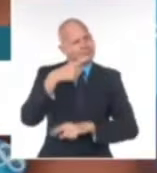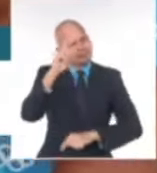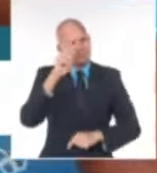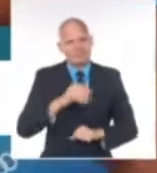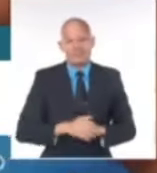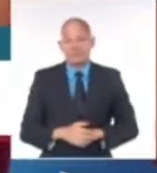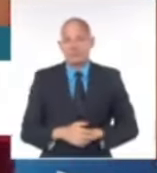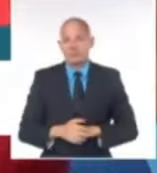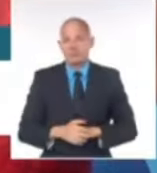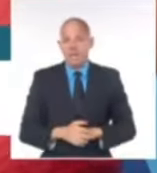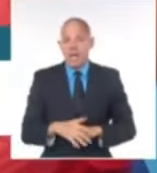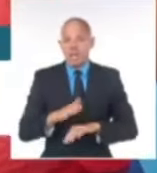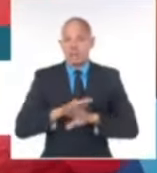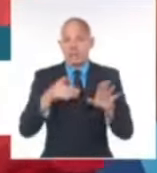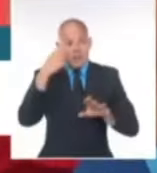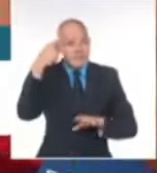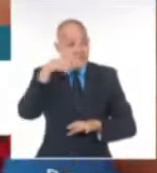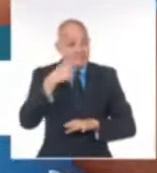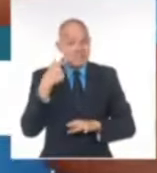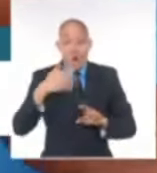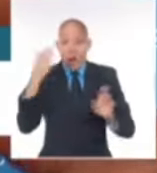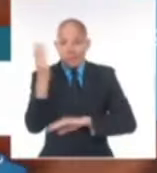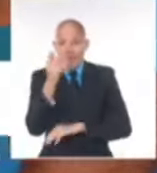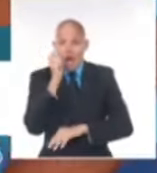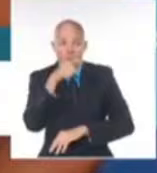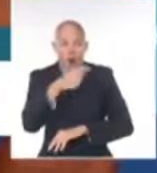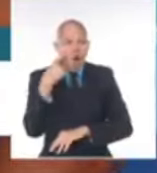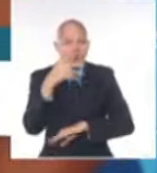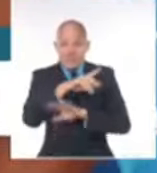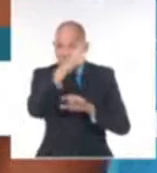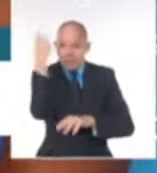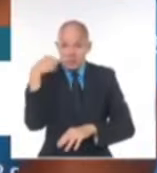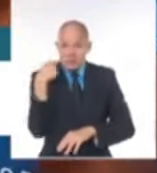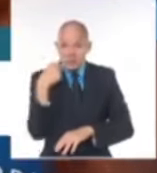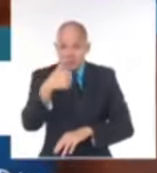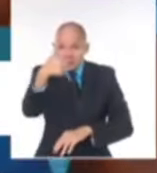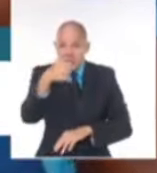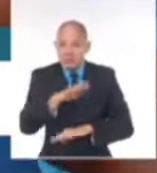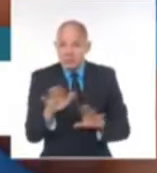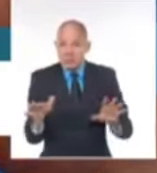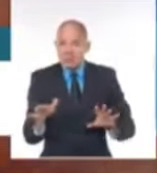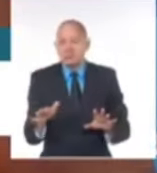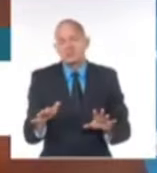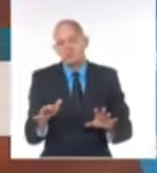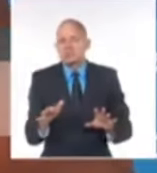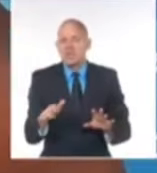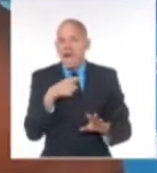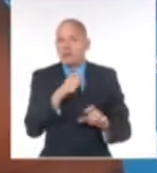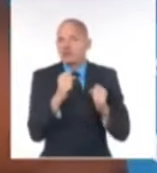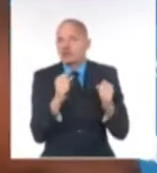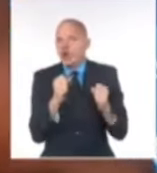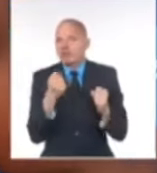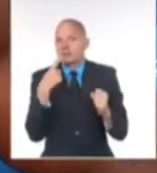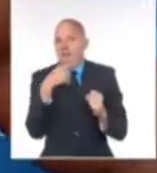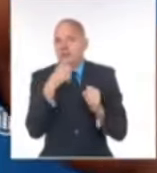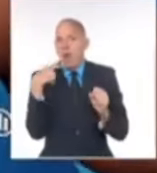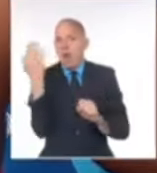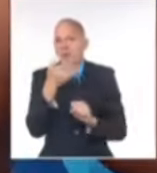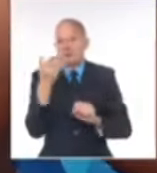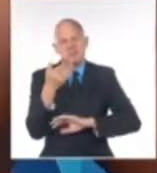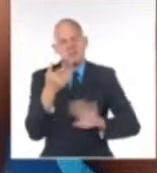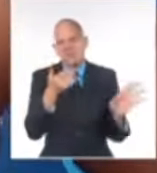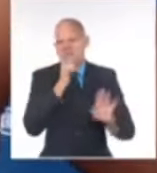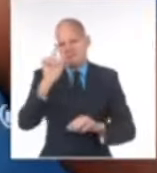Amin Mirzasadeh ya te abre el camino a tu quinta medalla de oro olímpica? ¿Fue tu objetivo aquí? Sí, creo que esa fue, era una pelea